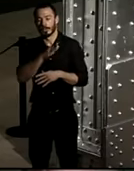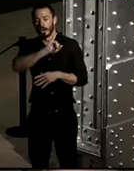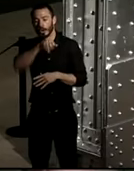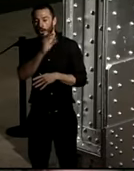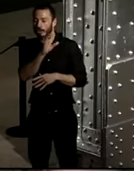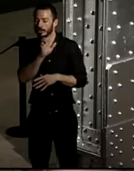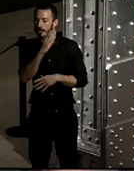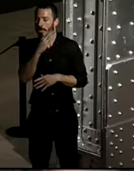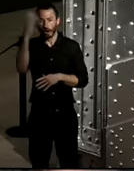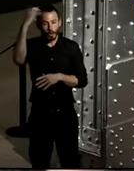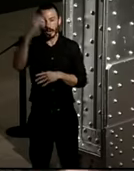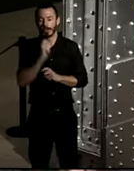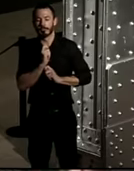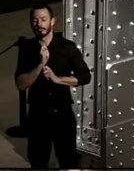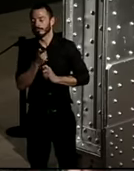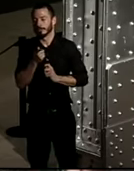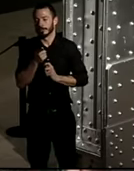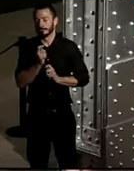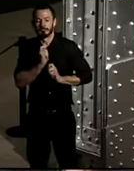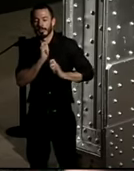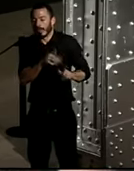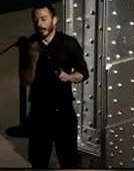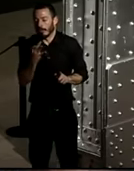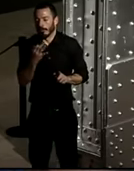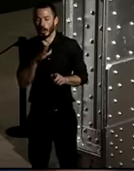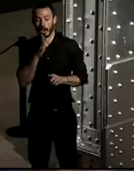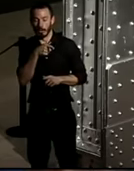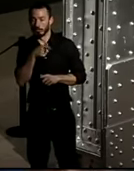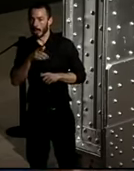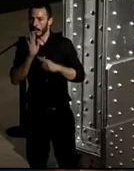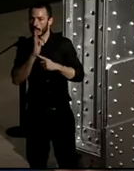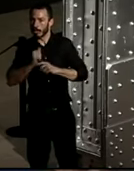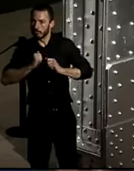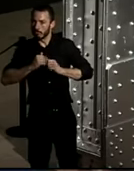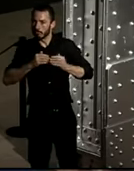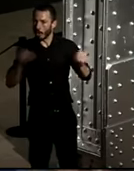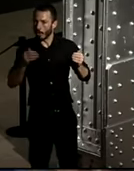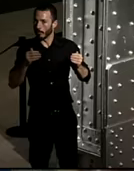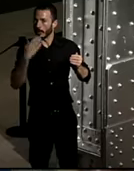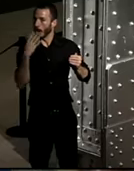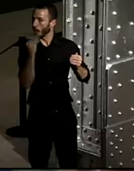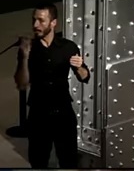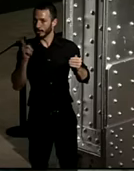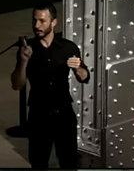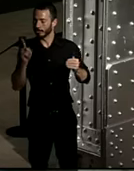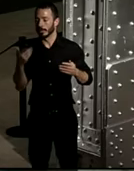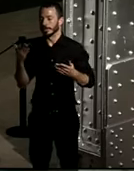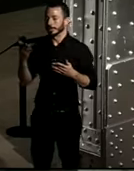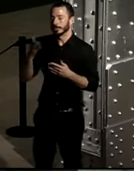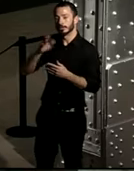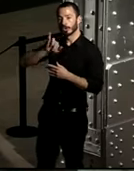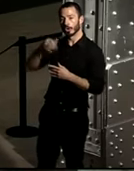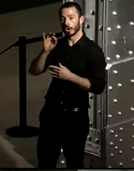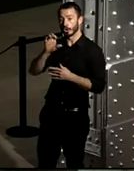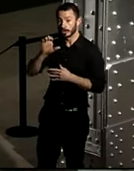Coronado? Que es un hombre que no llegó al cine precisamente joven. José Coronado y yo desde el principio nos hemos